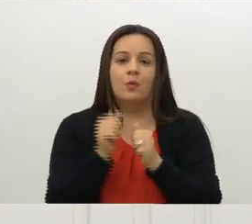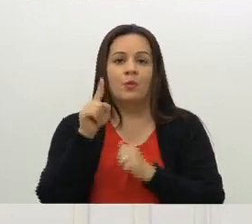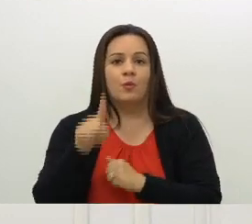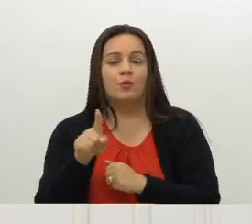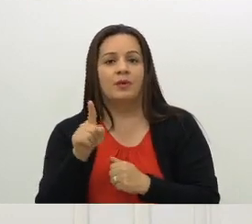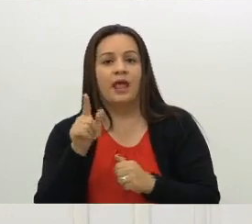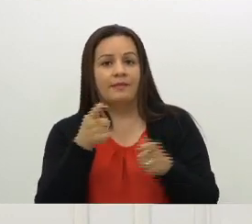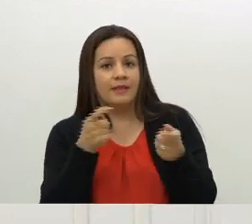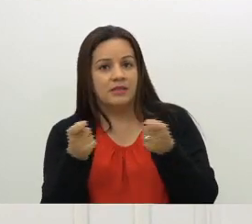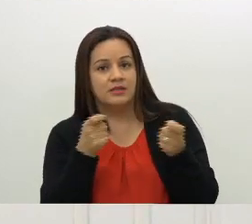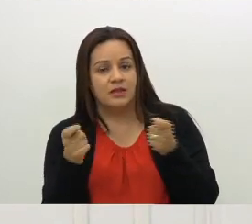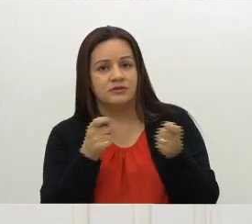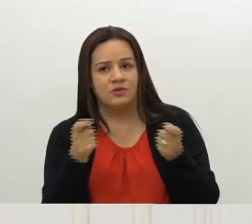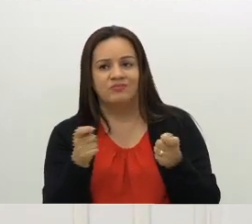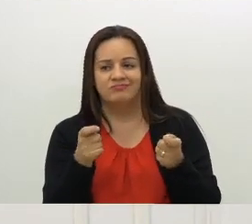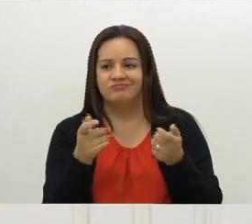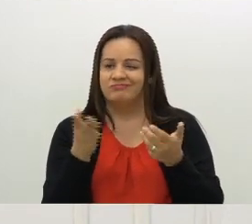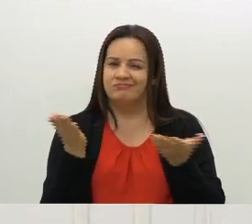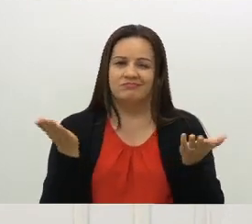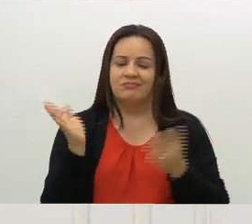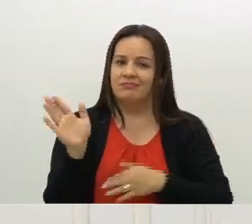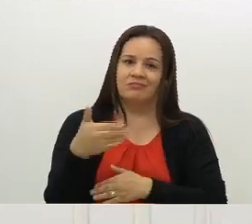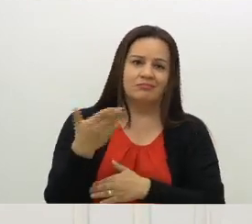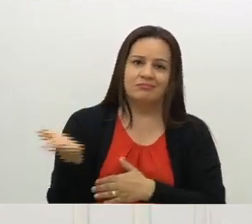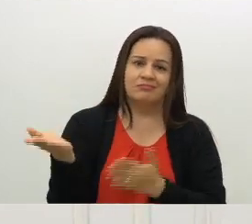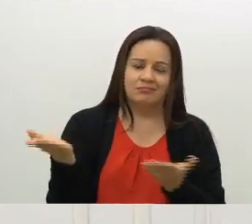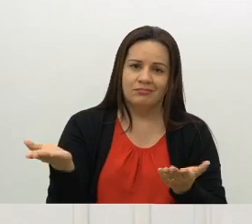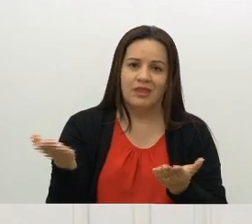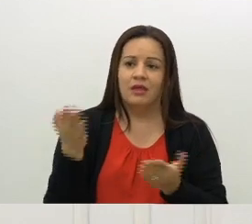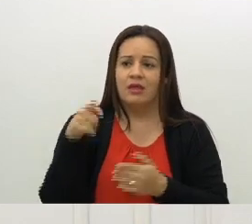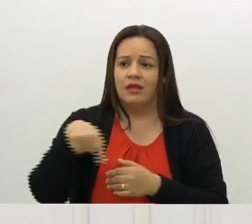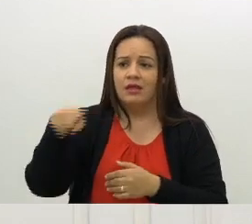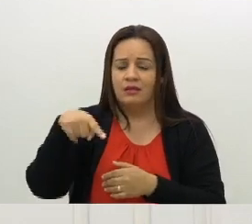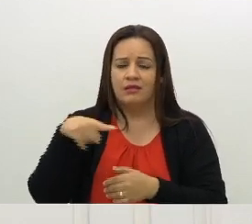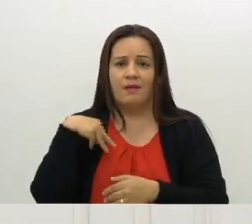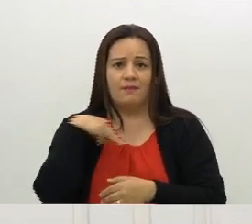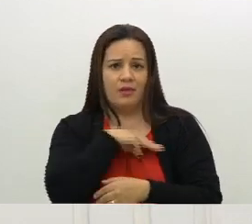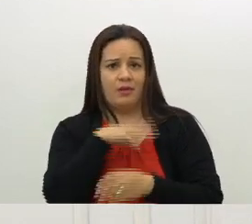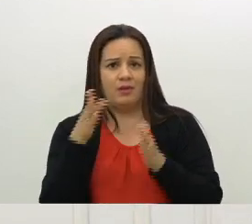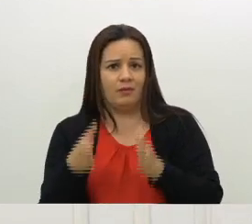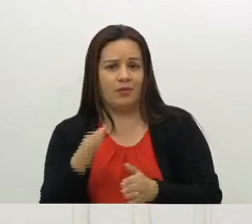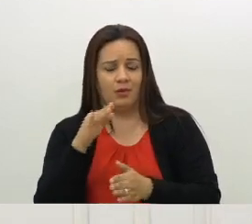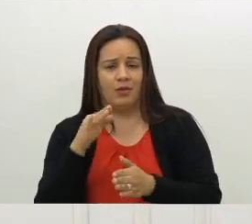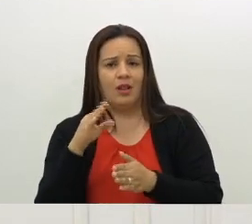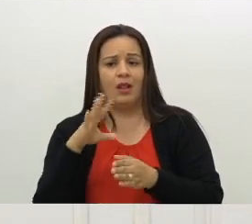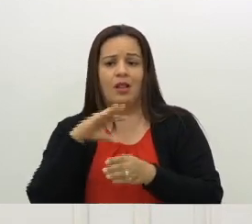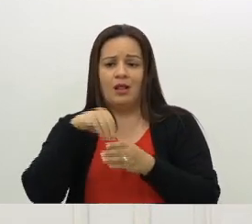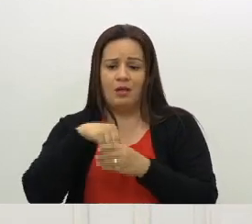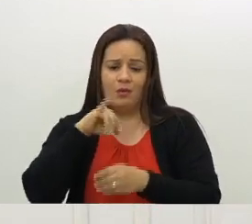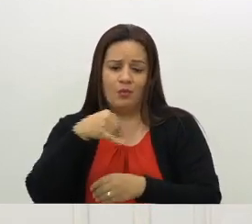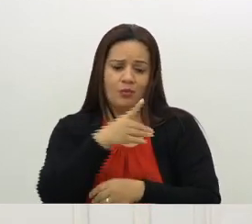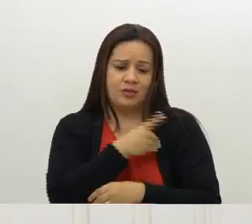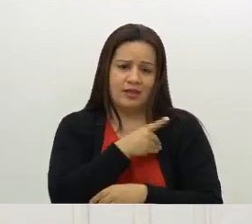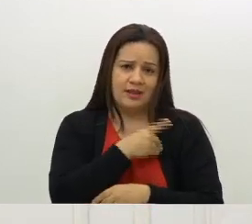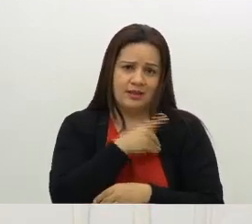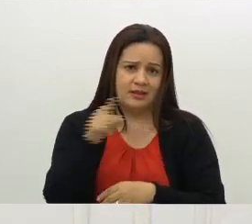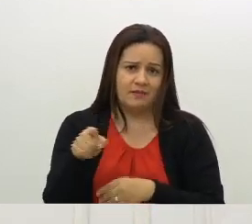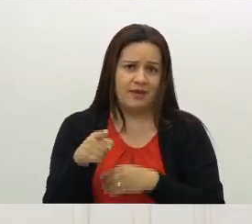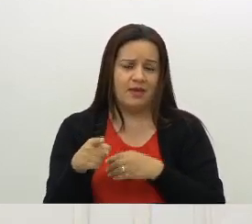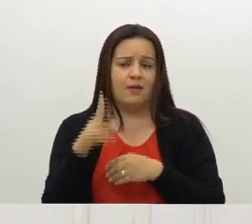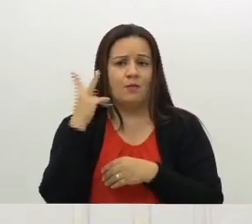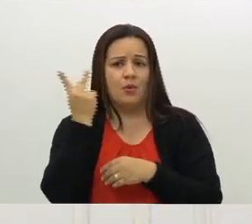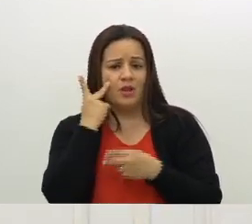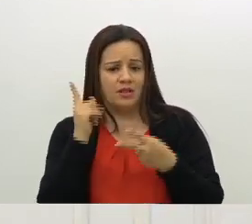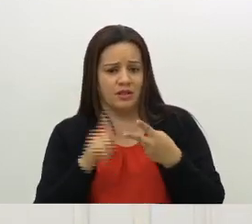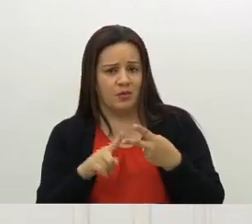deficiente, porque claramente no sabían, ese miembro de la Junta Directiva político y ese miembro de la Junta Directiva Técnico no